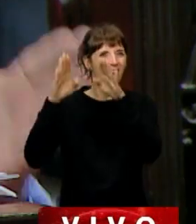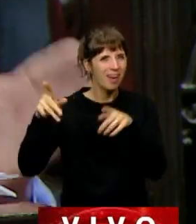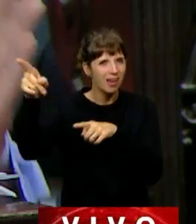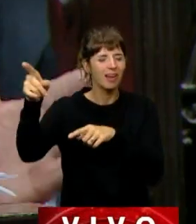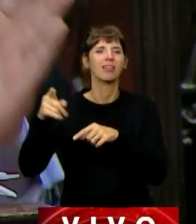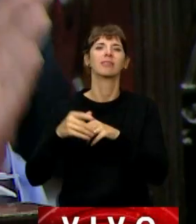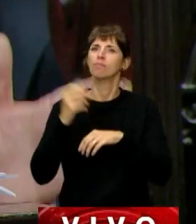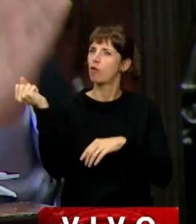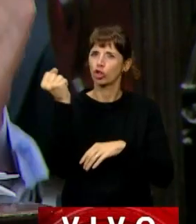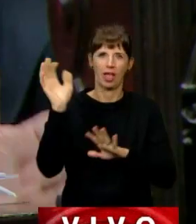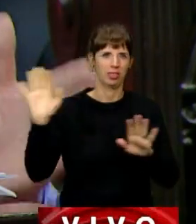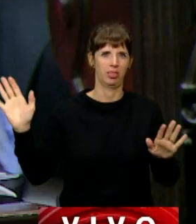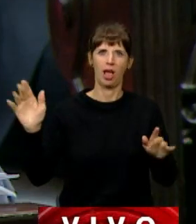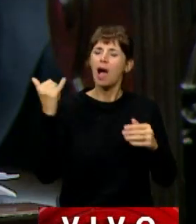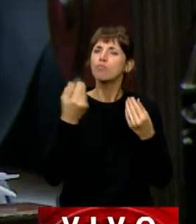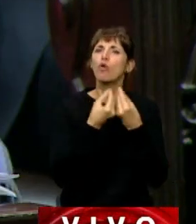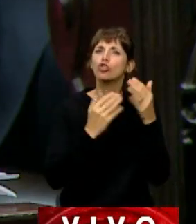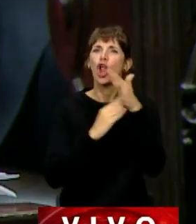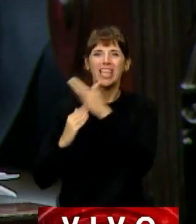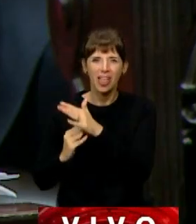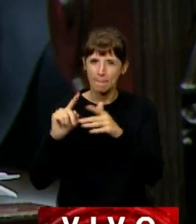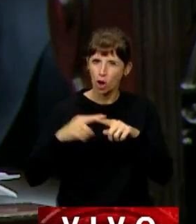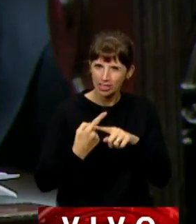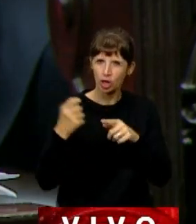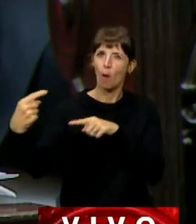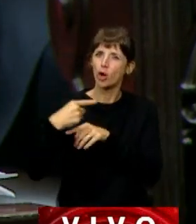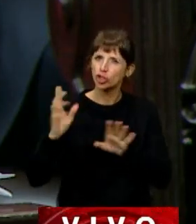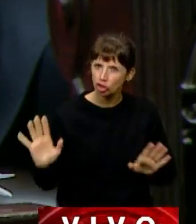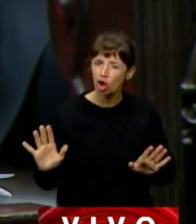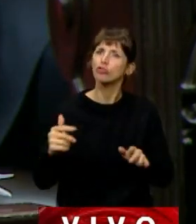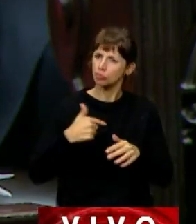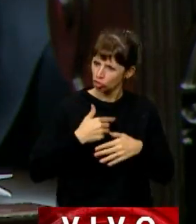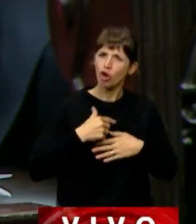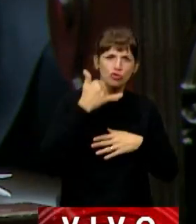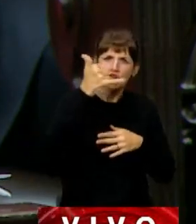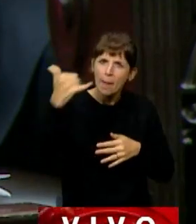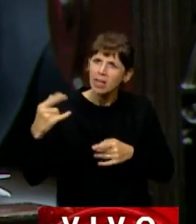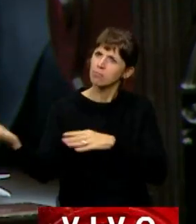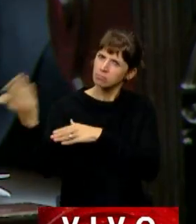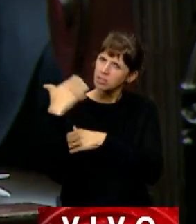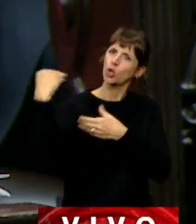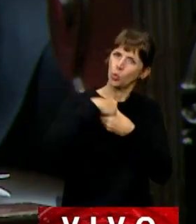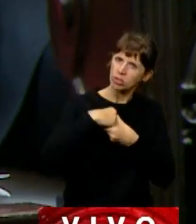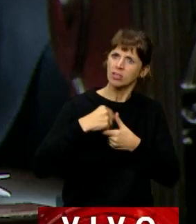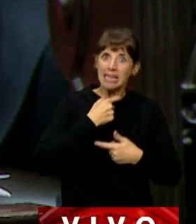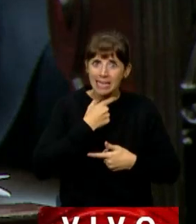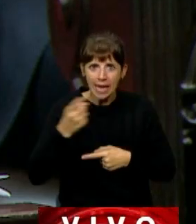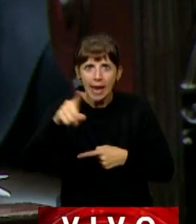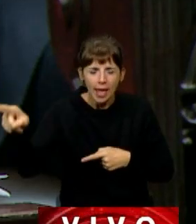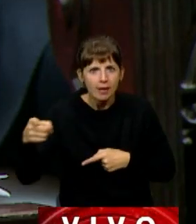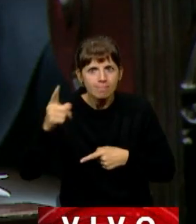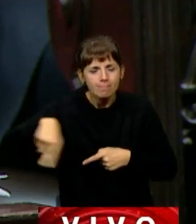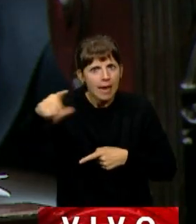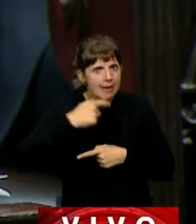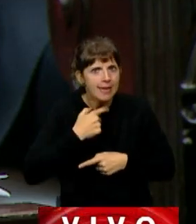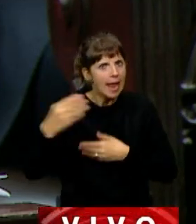que hay muchos líderes políticos de la oposición a quienes yo particularmente llamé para que nos acompañaran. Y me querían acompañar, nos querían